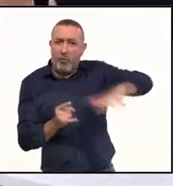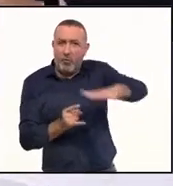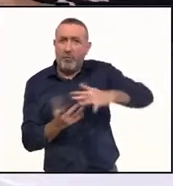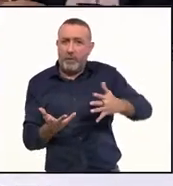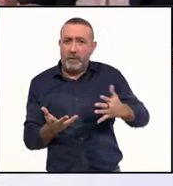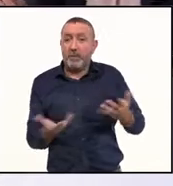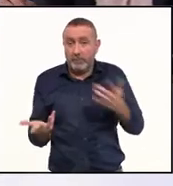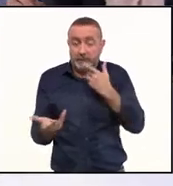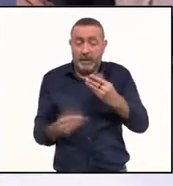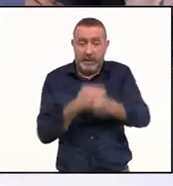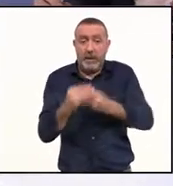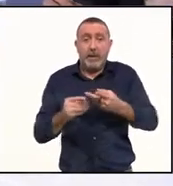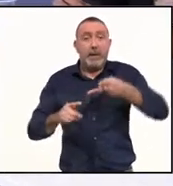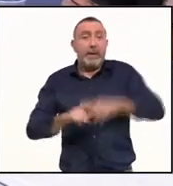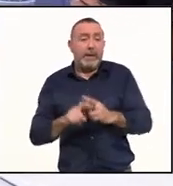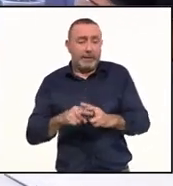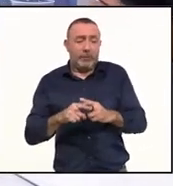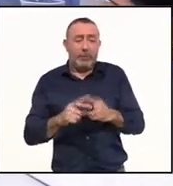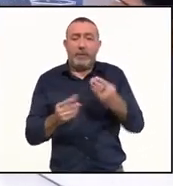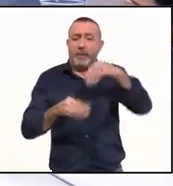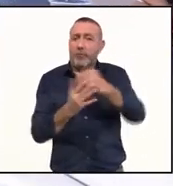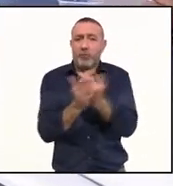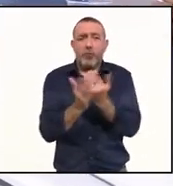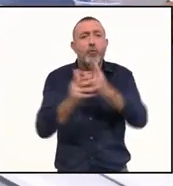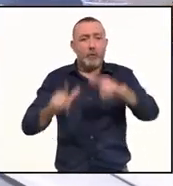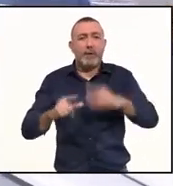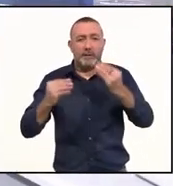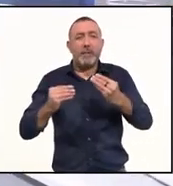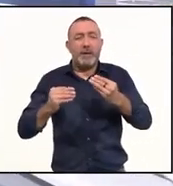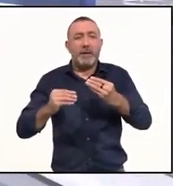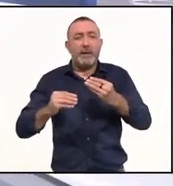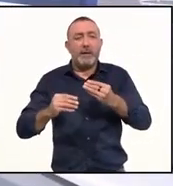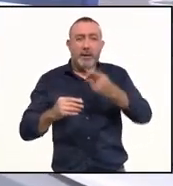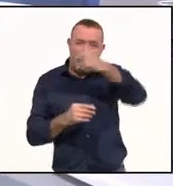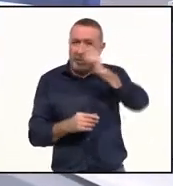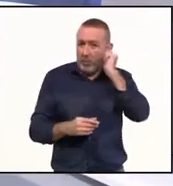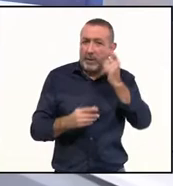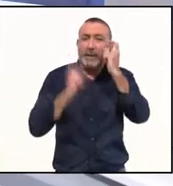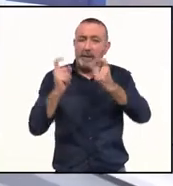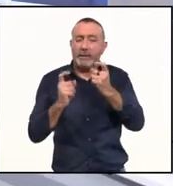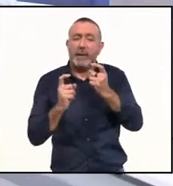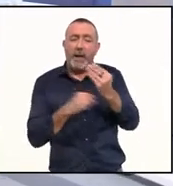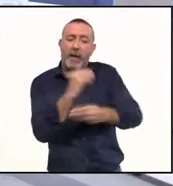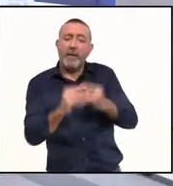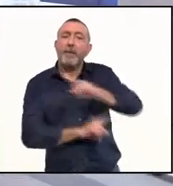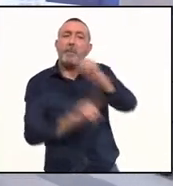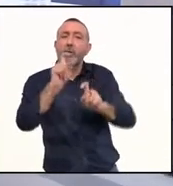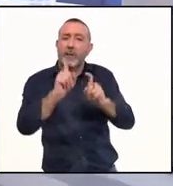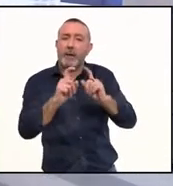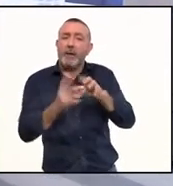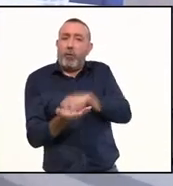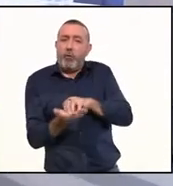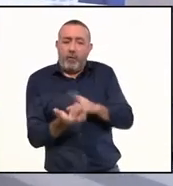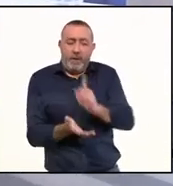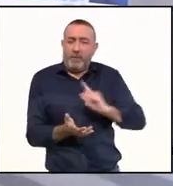los talleres que llevamos son mixtos con las clases pero intento dirigirme mucho a ellos y cuestionarlos a ellos porque a ellos